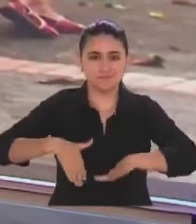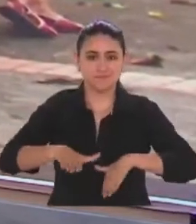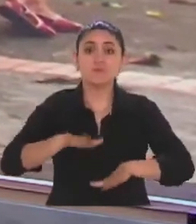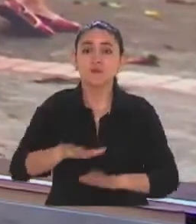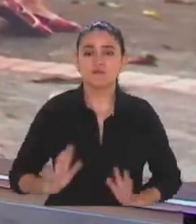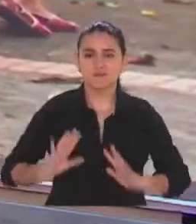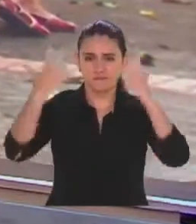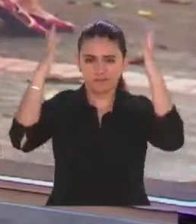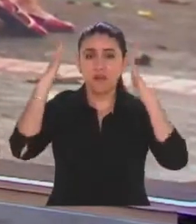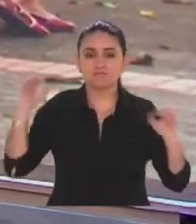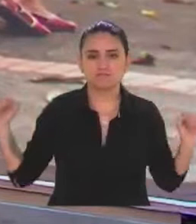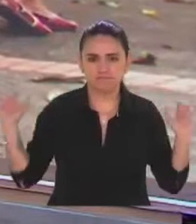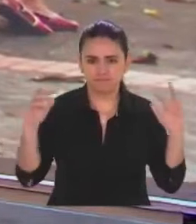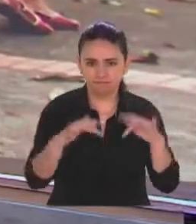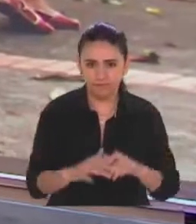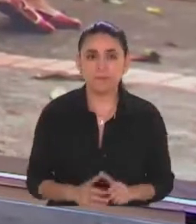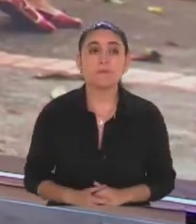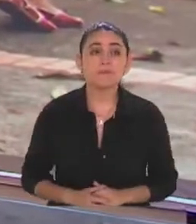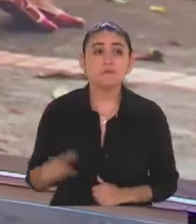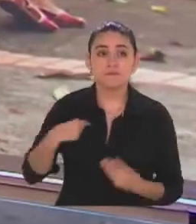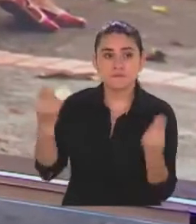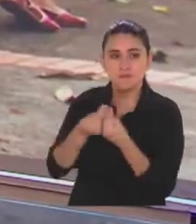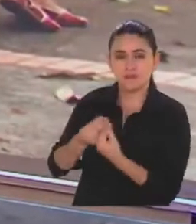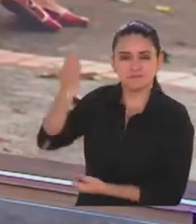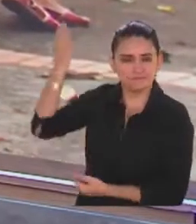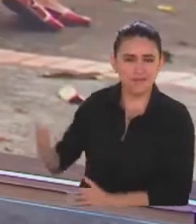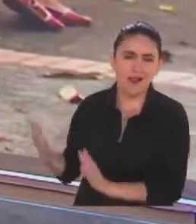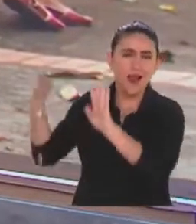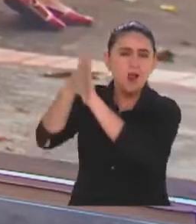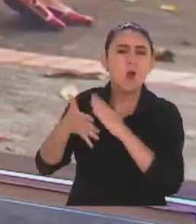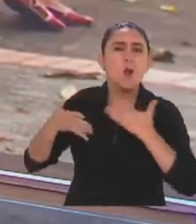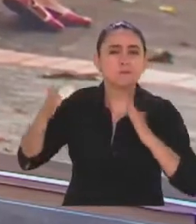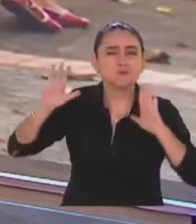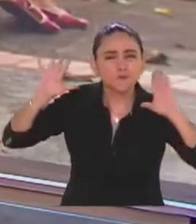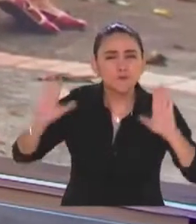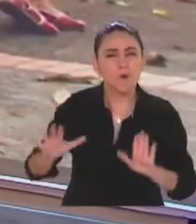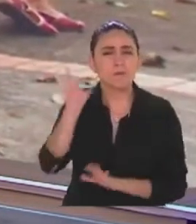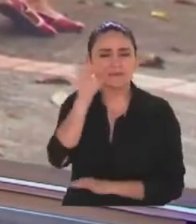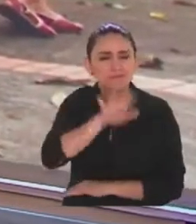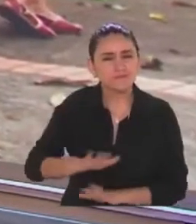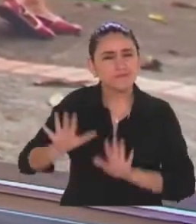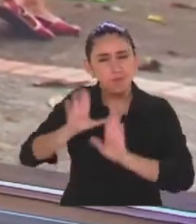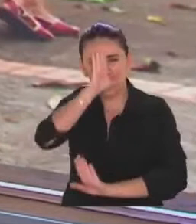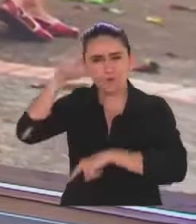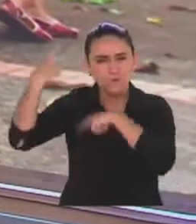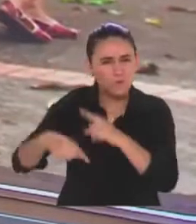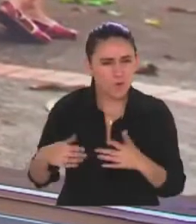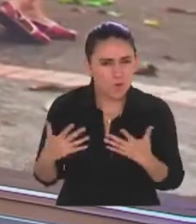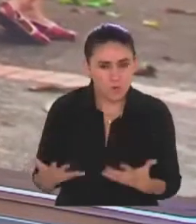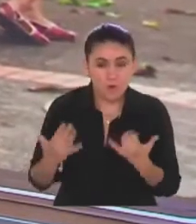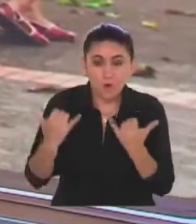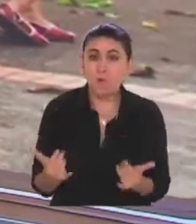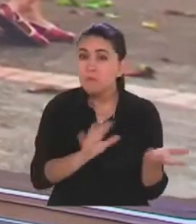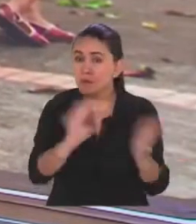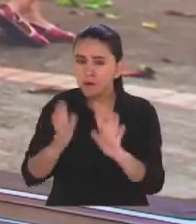Torneo Internacional del Joropo. Y allá está Camila Tavares luciendo el traje típico de la región, Cami. Bueno, me imagino que hasta ahora por lo menos se